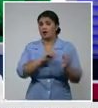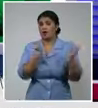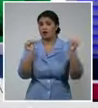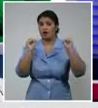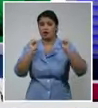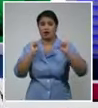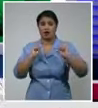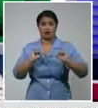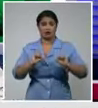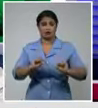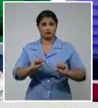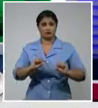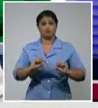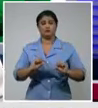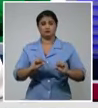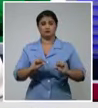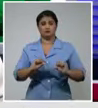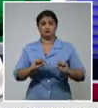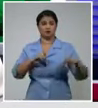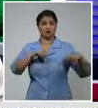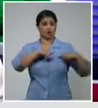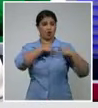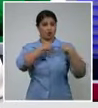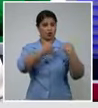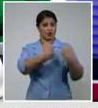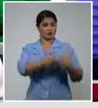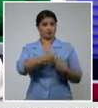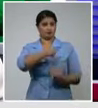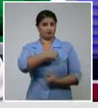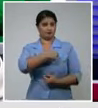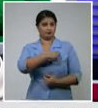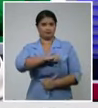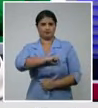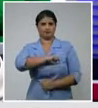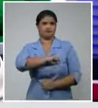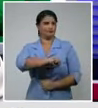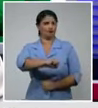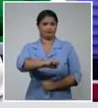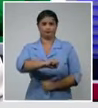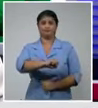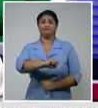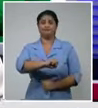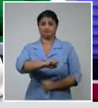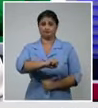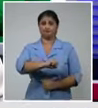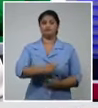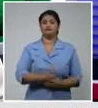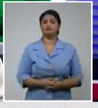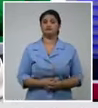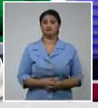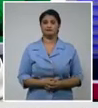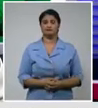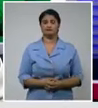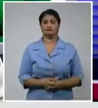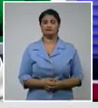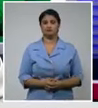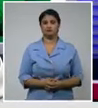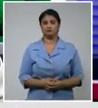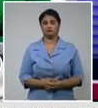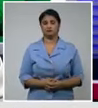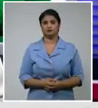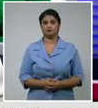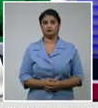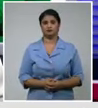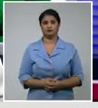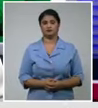determinado hizo una parada cardíaca en asistolia, de la cual no fue posible tampoco su reanimación,